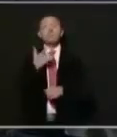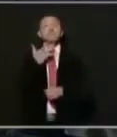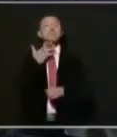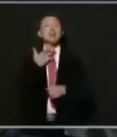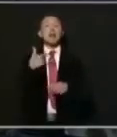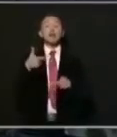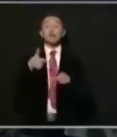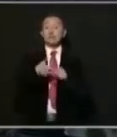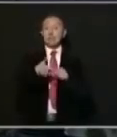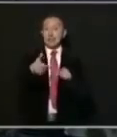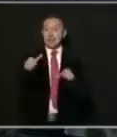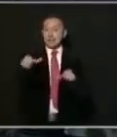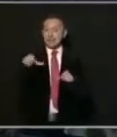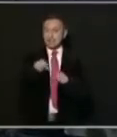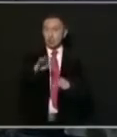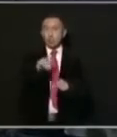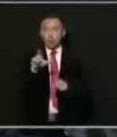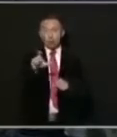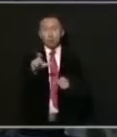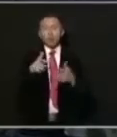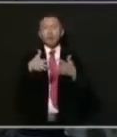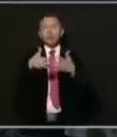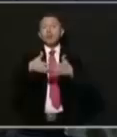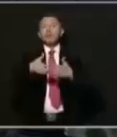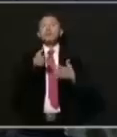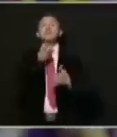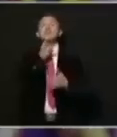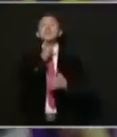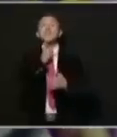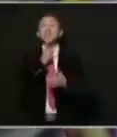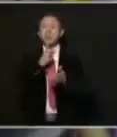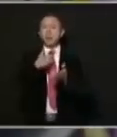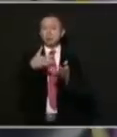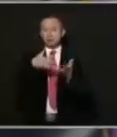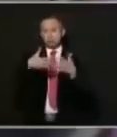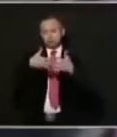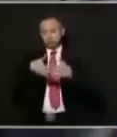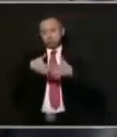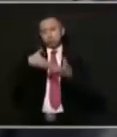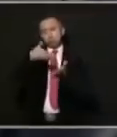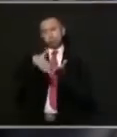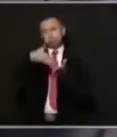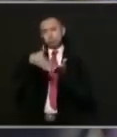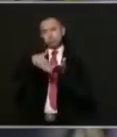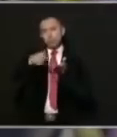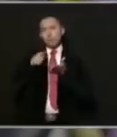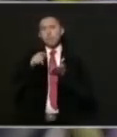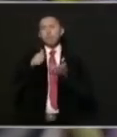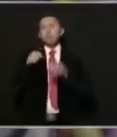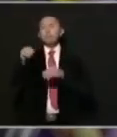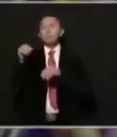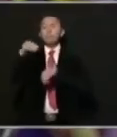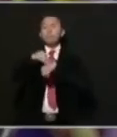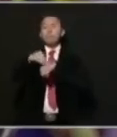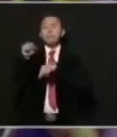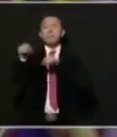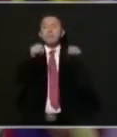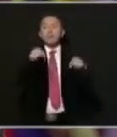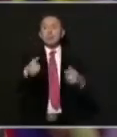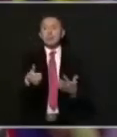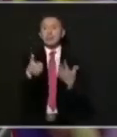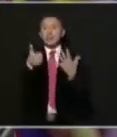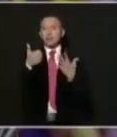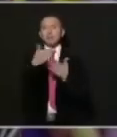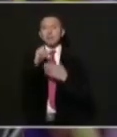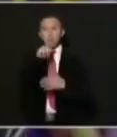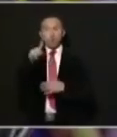rehabilitadas las 6 refinerías y ya esté funcionando la nueva refinería de Dos Bocas,